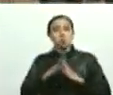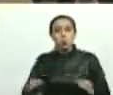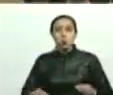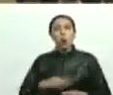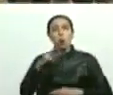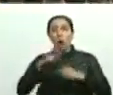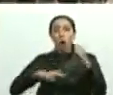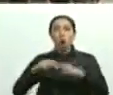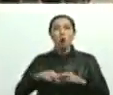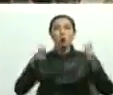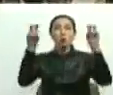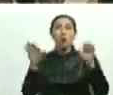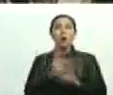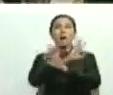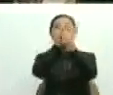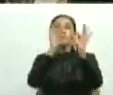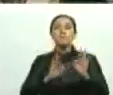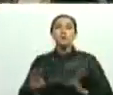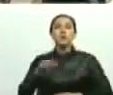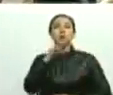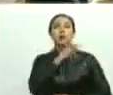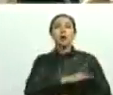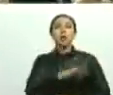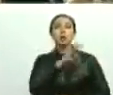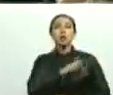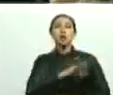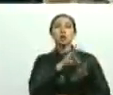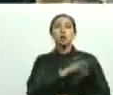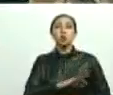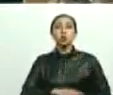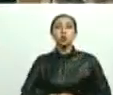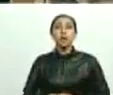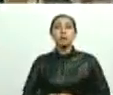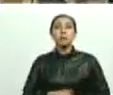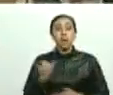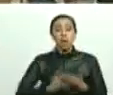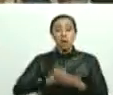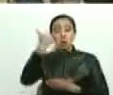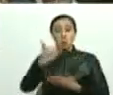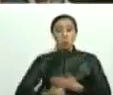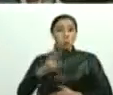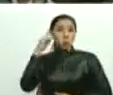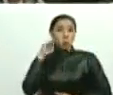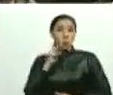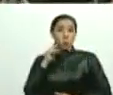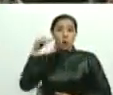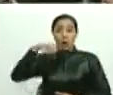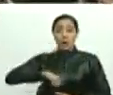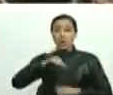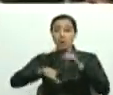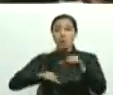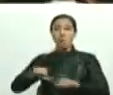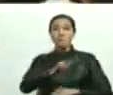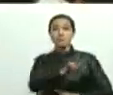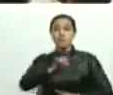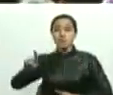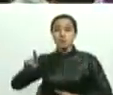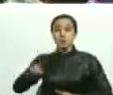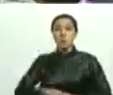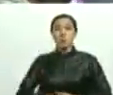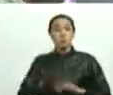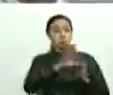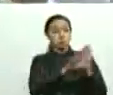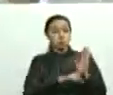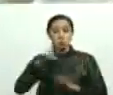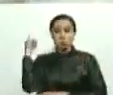de un nuevo modelo de sociedad, el nuevo modelo del proyecto bolivariano para el siglo XXI, establecido en la Constitución